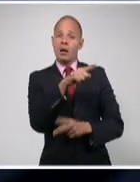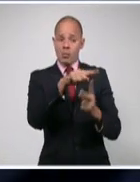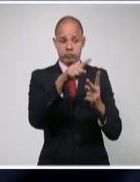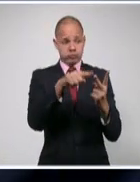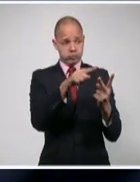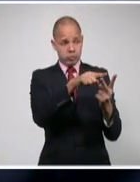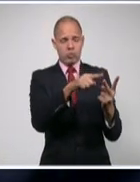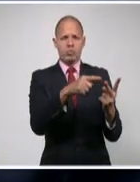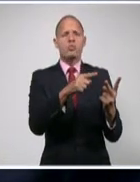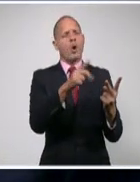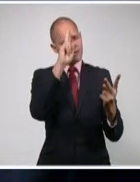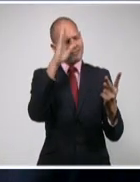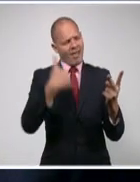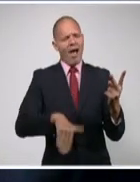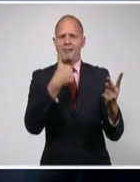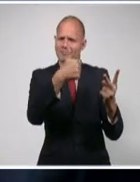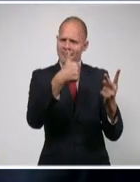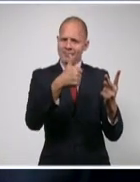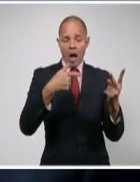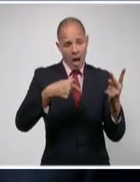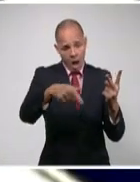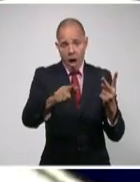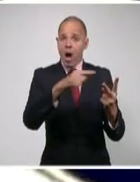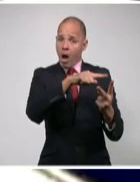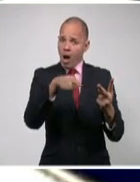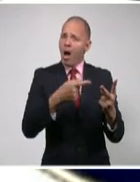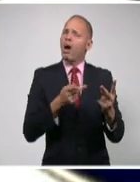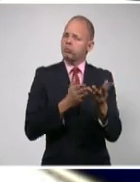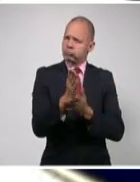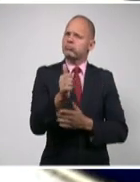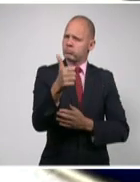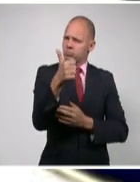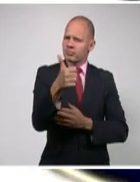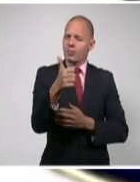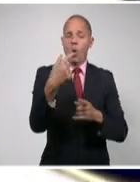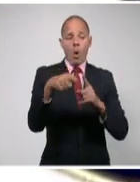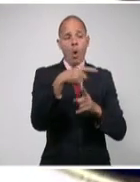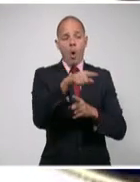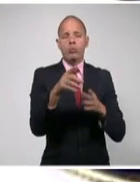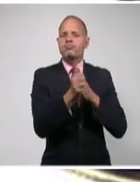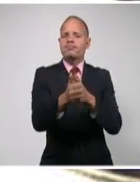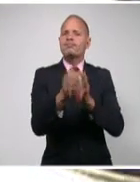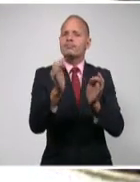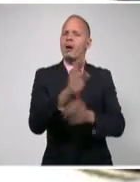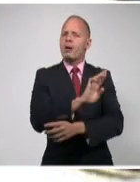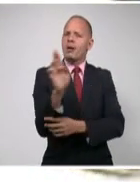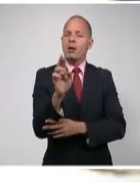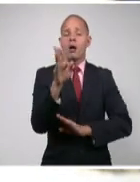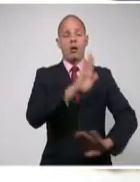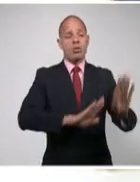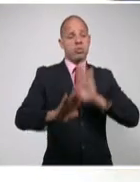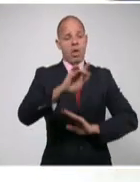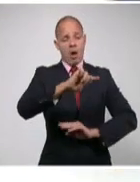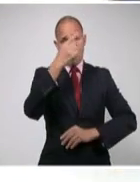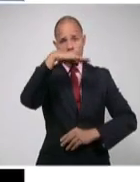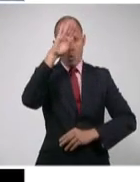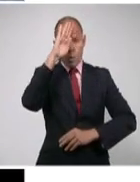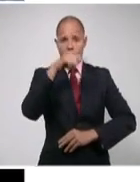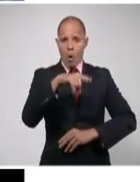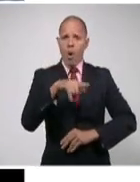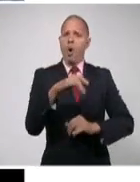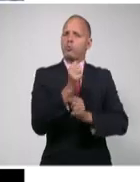buena salud y logren mayores éxitos en la dirección de la Revolución Cubana, defendiendo la soberanía y el orgullo del país y las